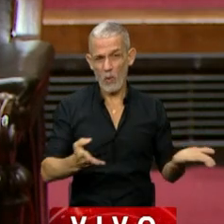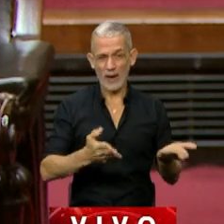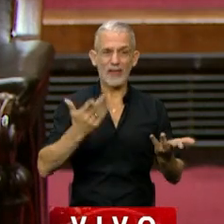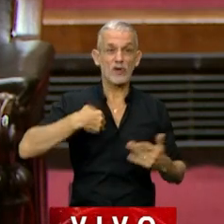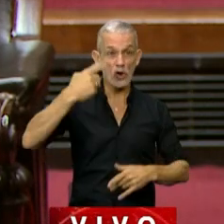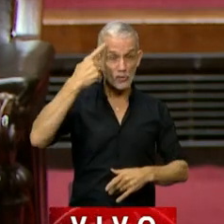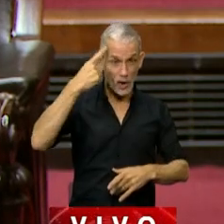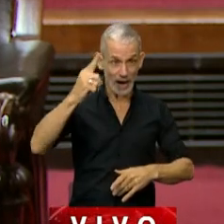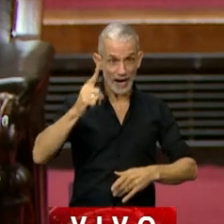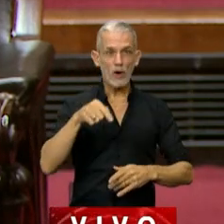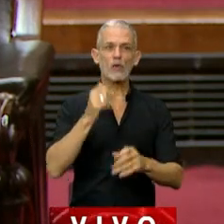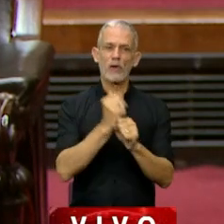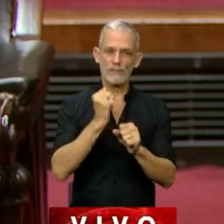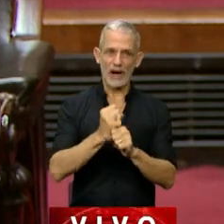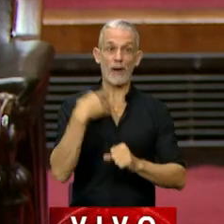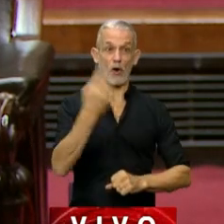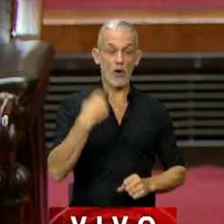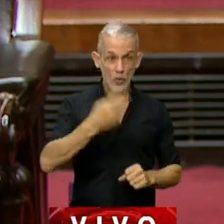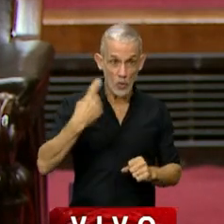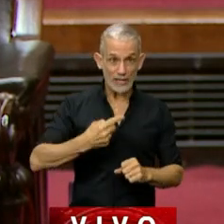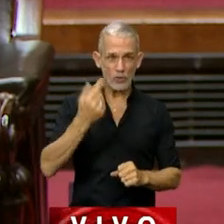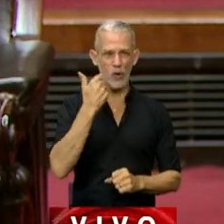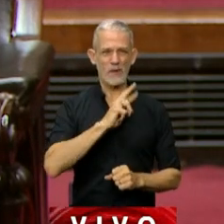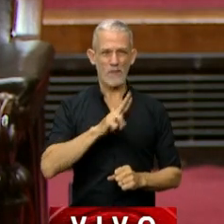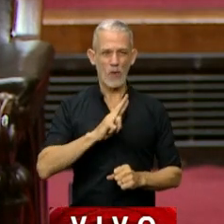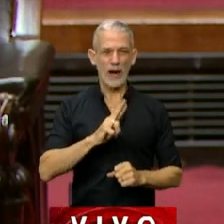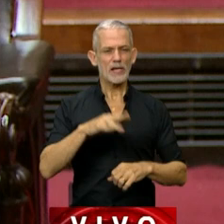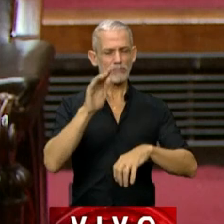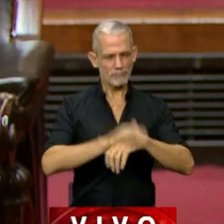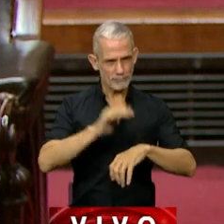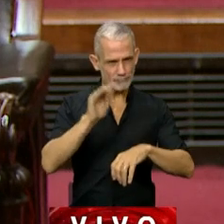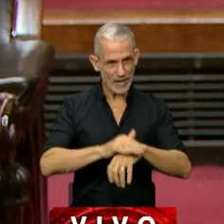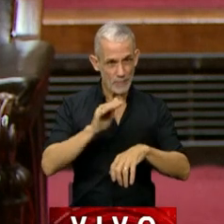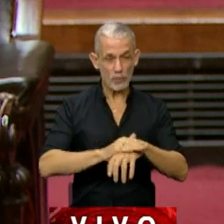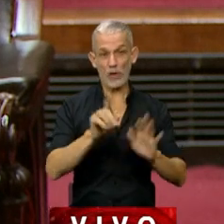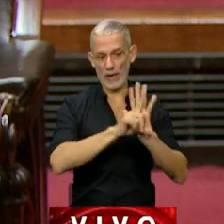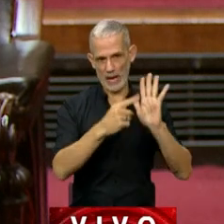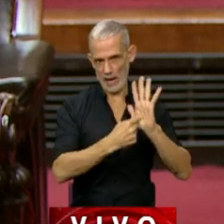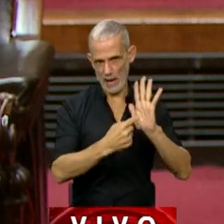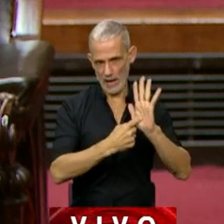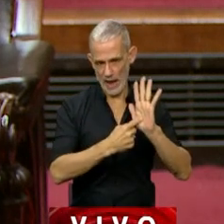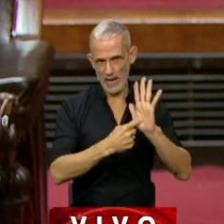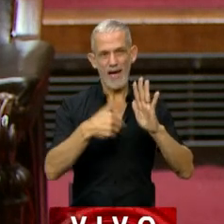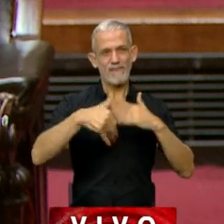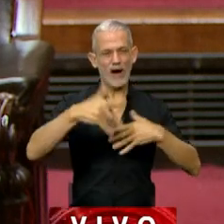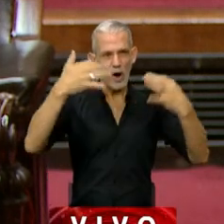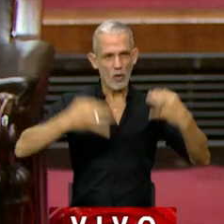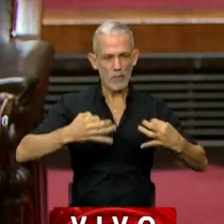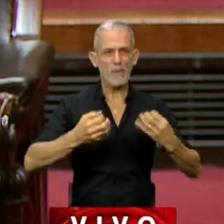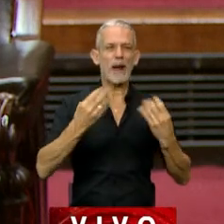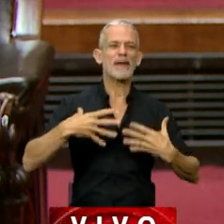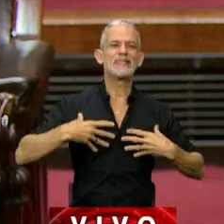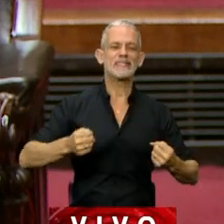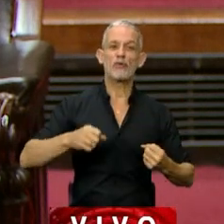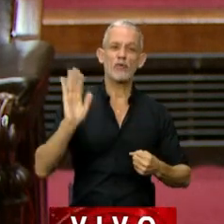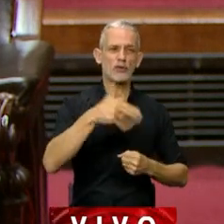que creo que es una tarea de todos y todas hacerse cargo de lo que manda esta ley sea una realidad por el bien de la salud